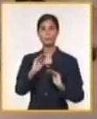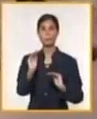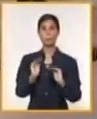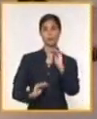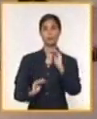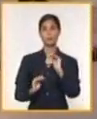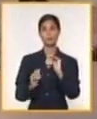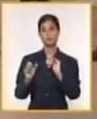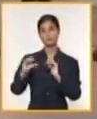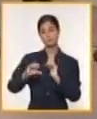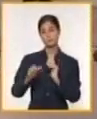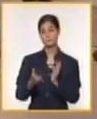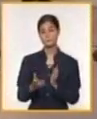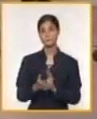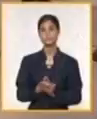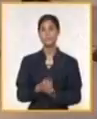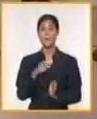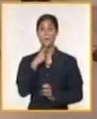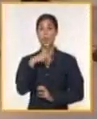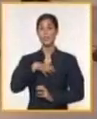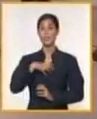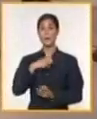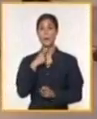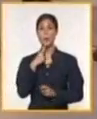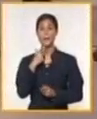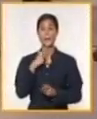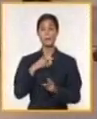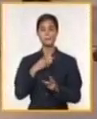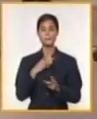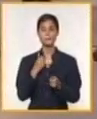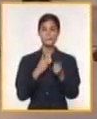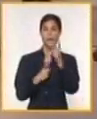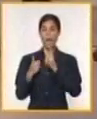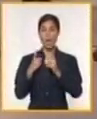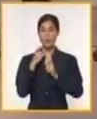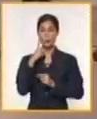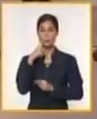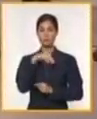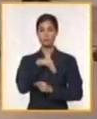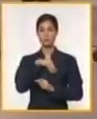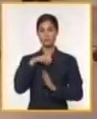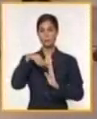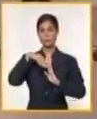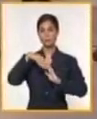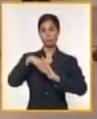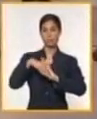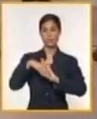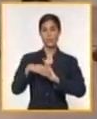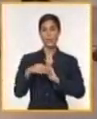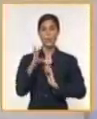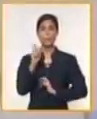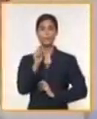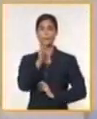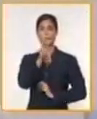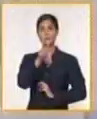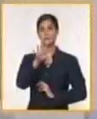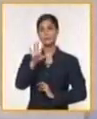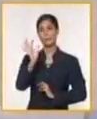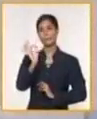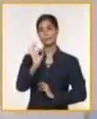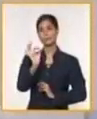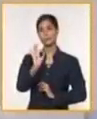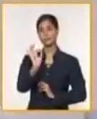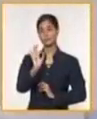dicen, bueno, tenemos un nivel de insatisfacción o de pérdida de efectividad del 25% de los casos. Lo cierto es que